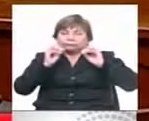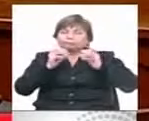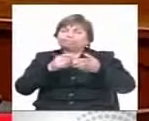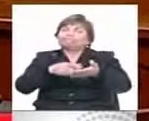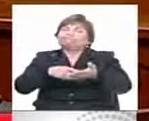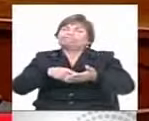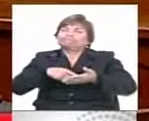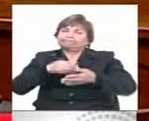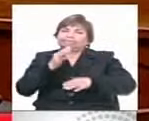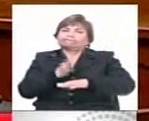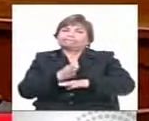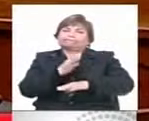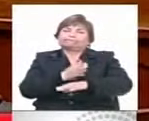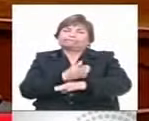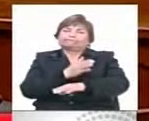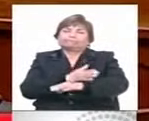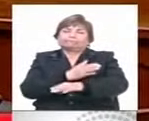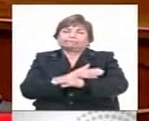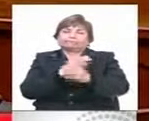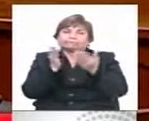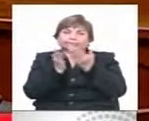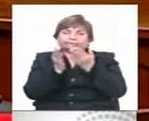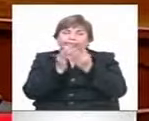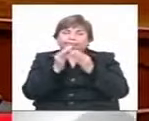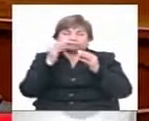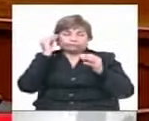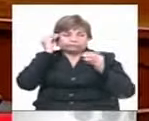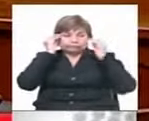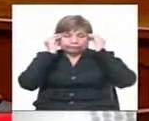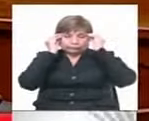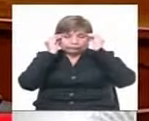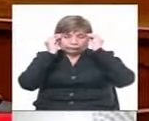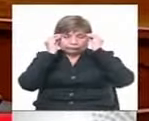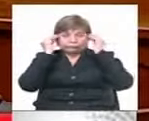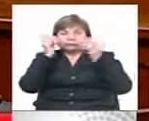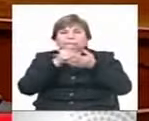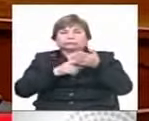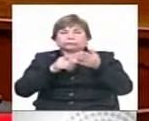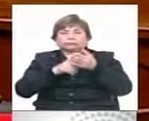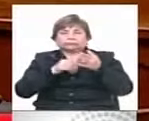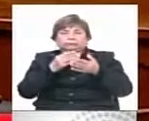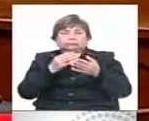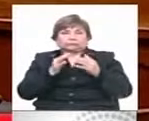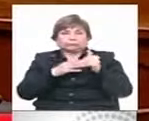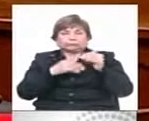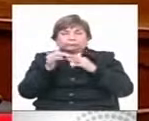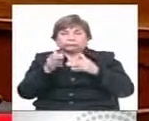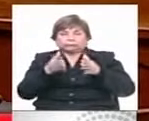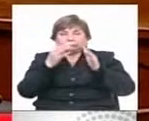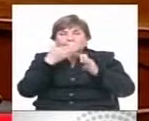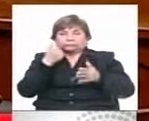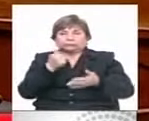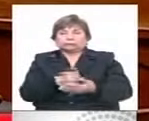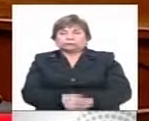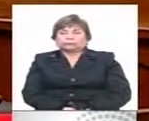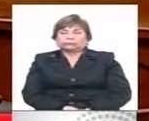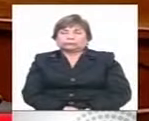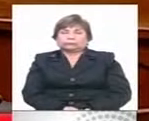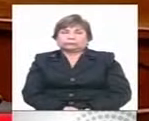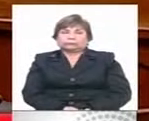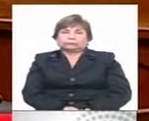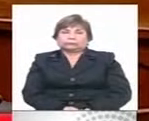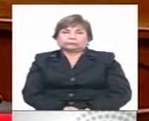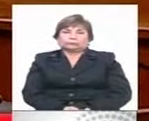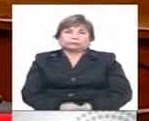de mejorar las condiciones de estudio y reflexión crítica para construir día a día un mejor país.